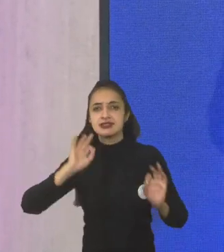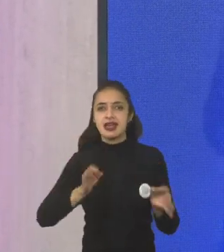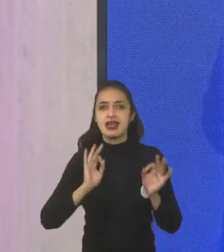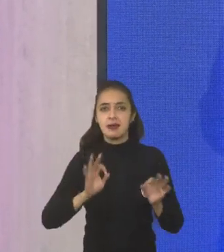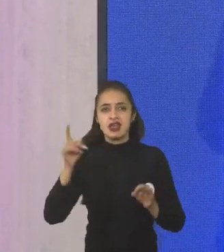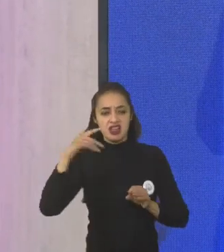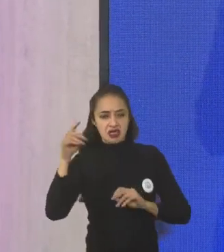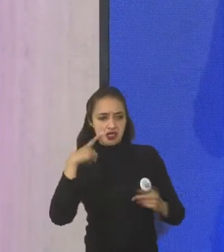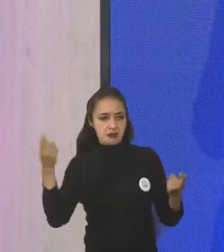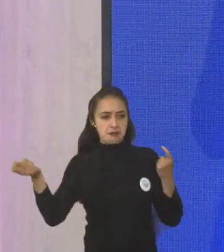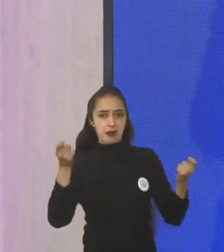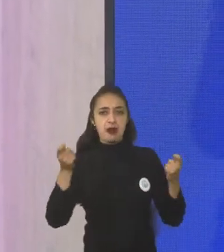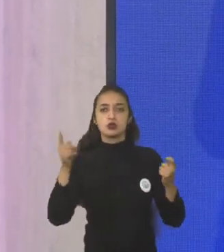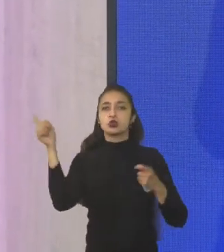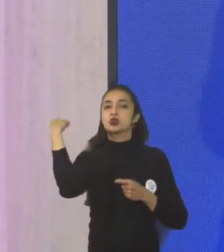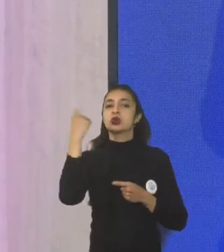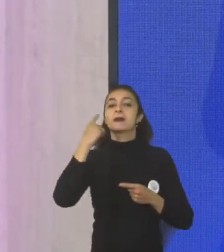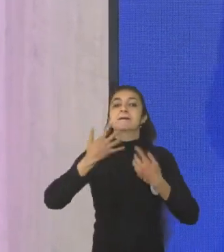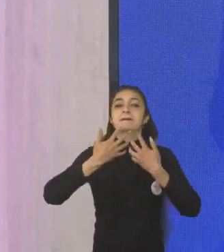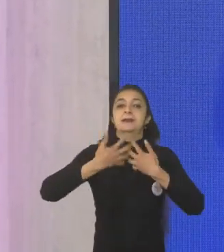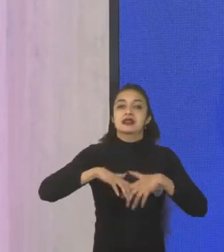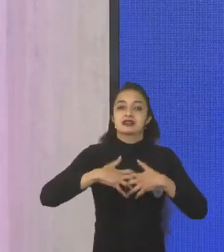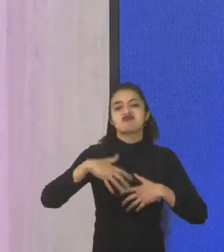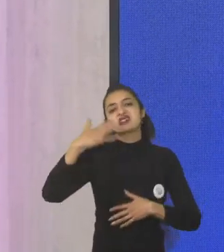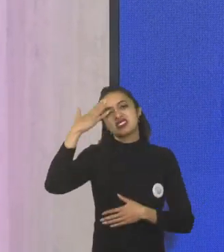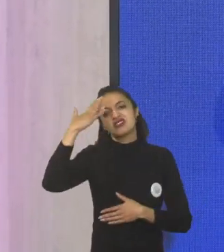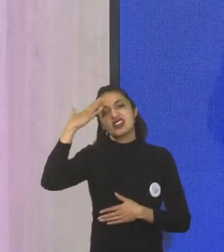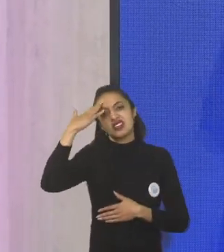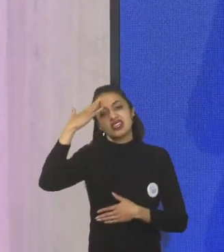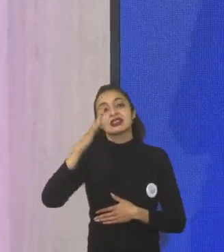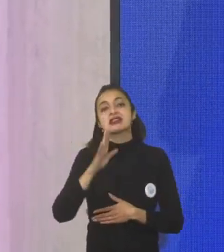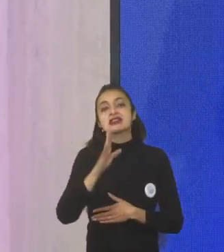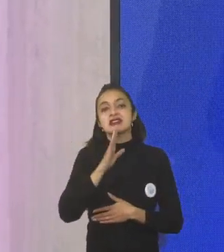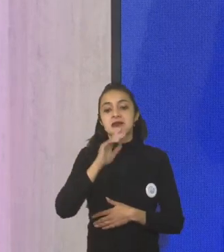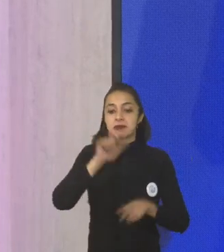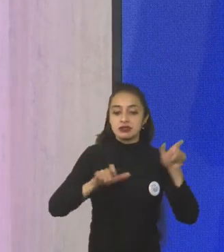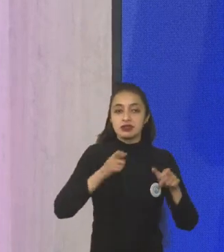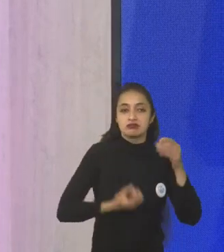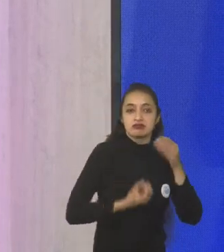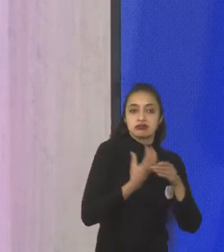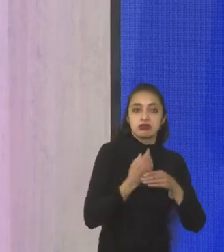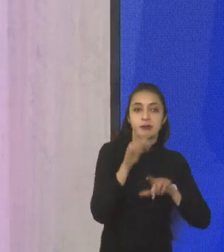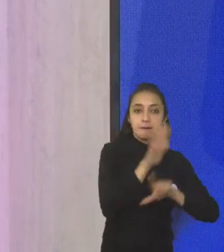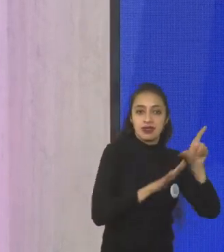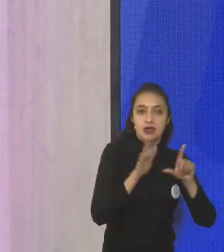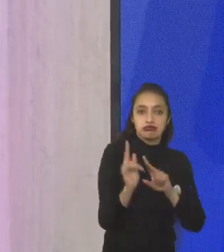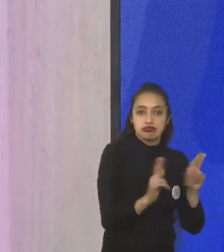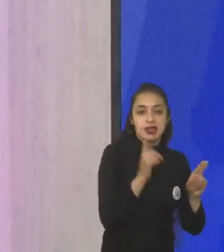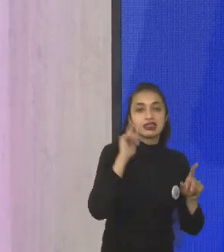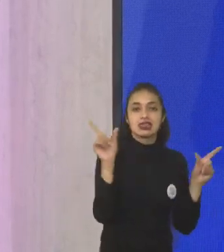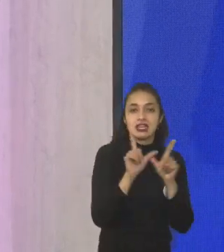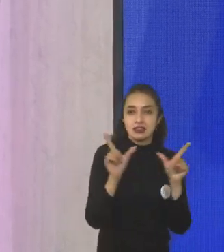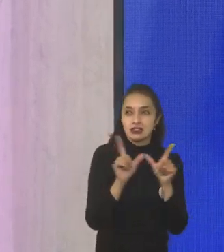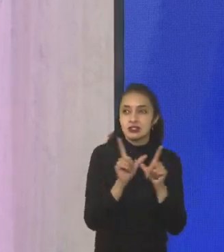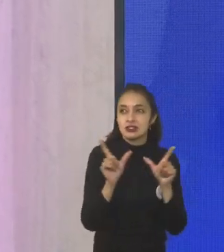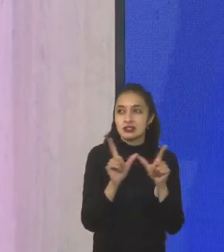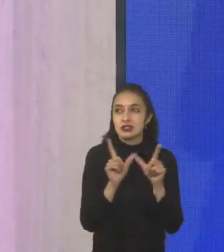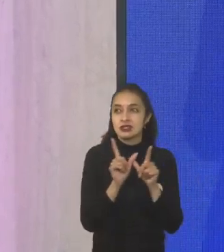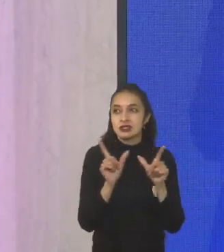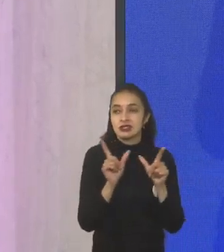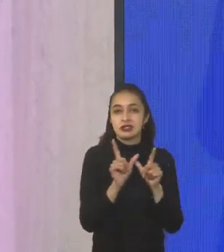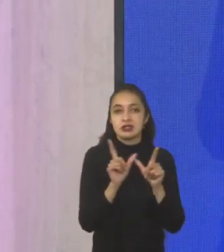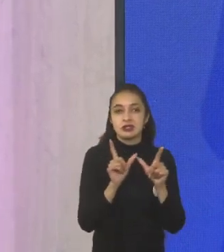tienen mapeada la industria. Ellos saben quiénes son los que están haciendo las series hoy en día en televisión regional, quiénes son los que